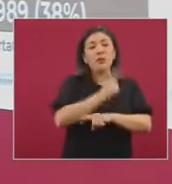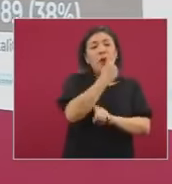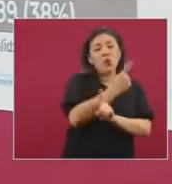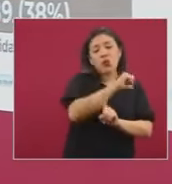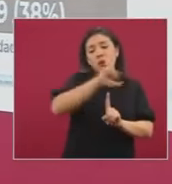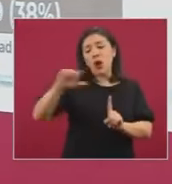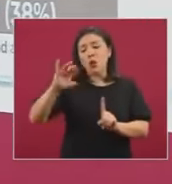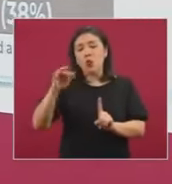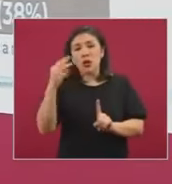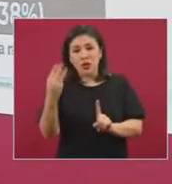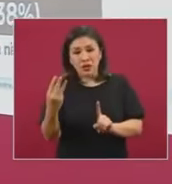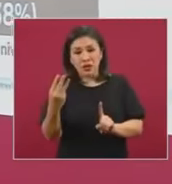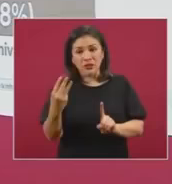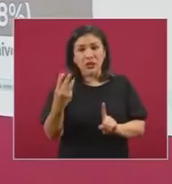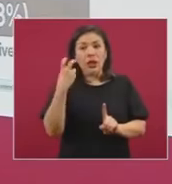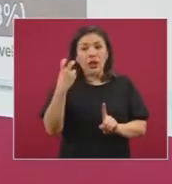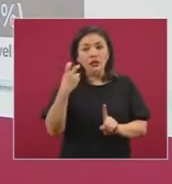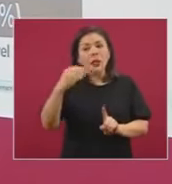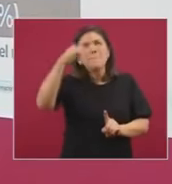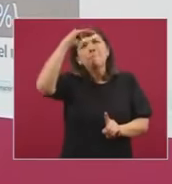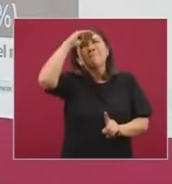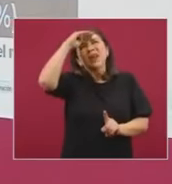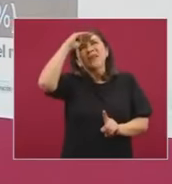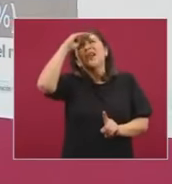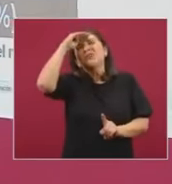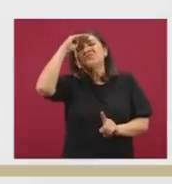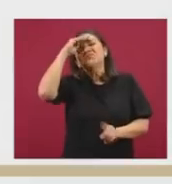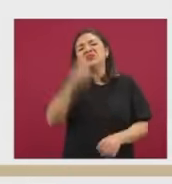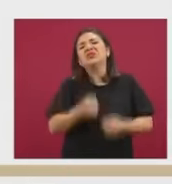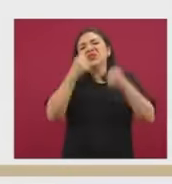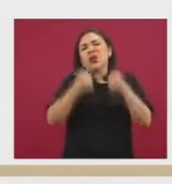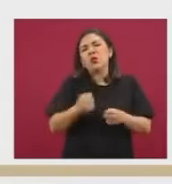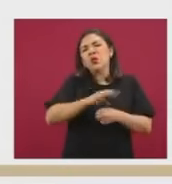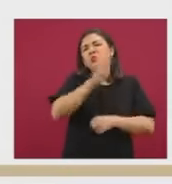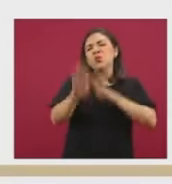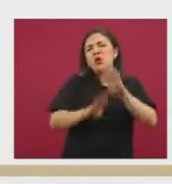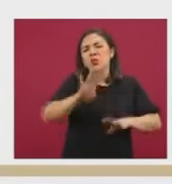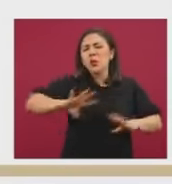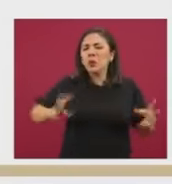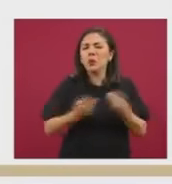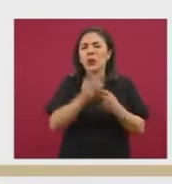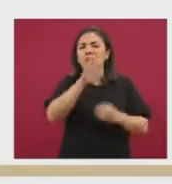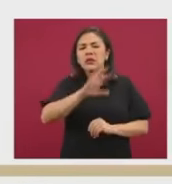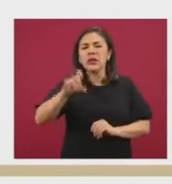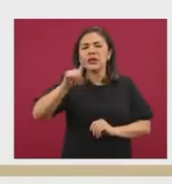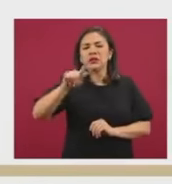43. Lo que se esperaba, de acuerdo a este promedio, era un total de